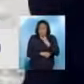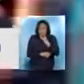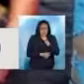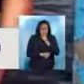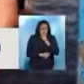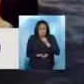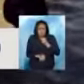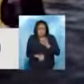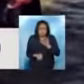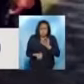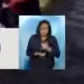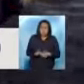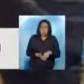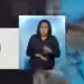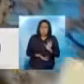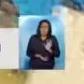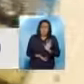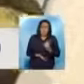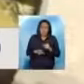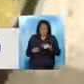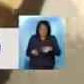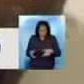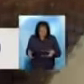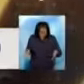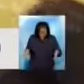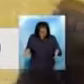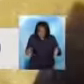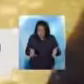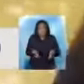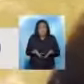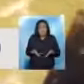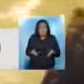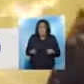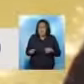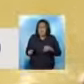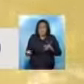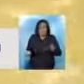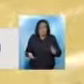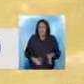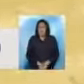indignación de darle el último adiós en estas degradantes condiciones.